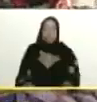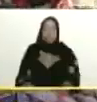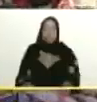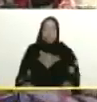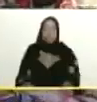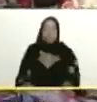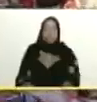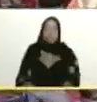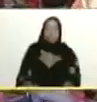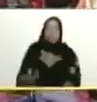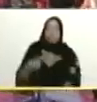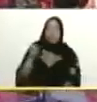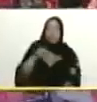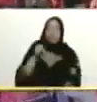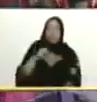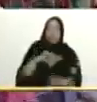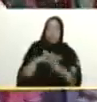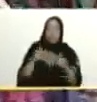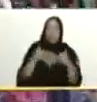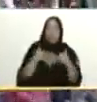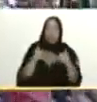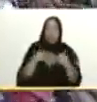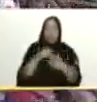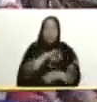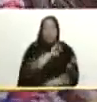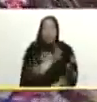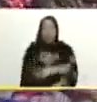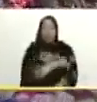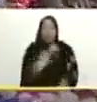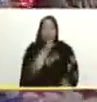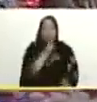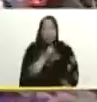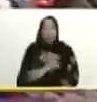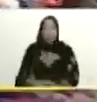Ha valido la pena todo el esfuerzo.